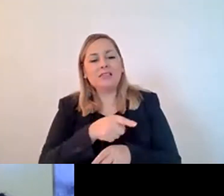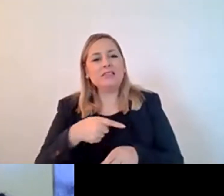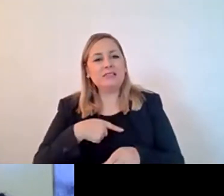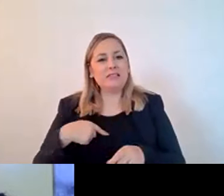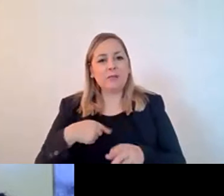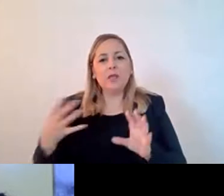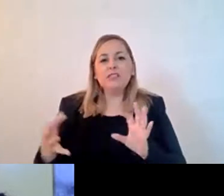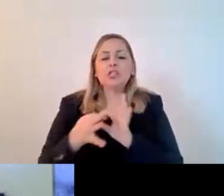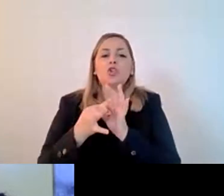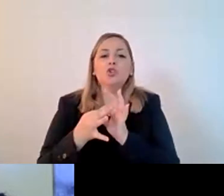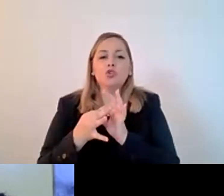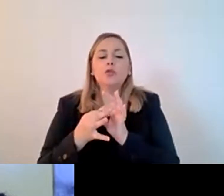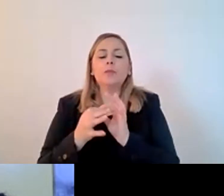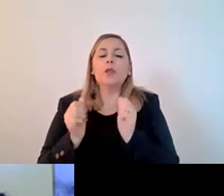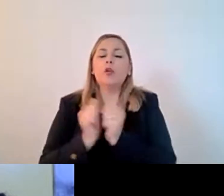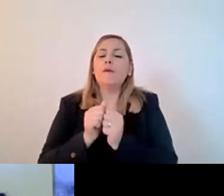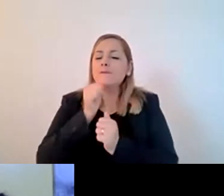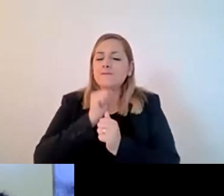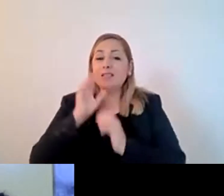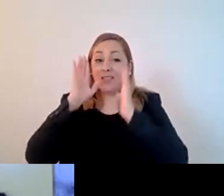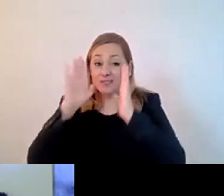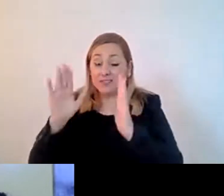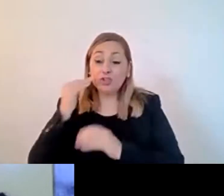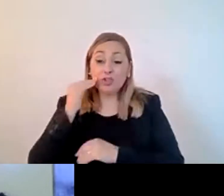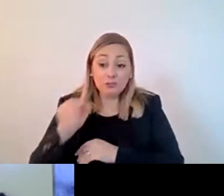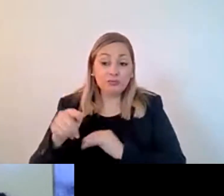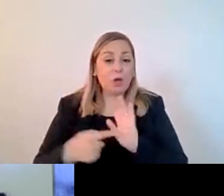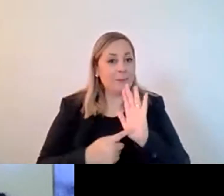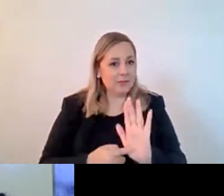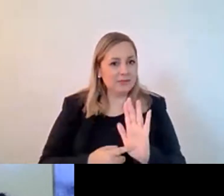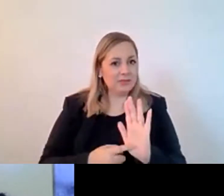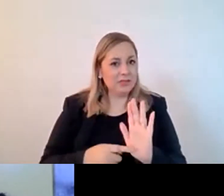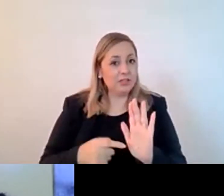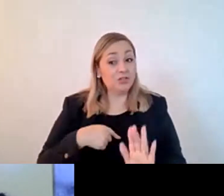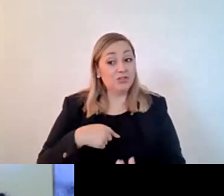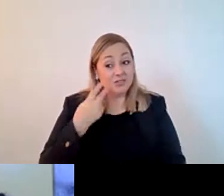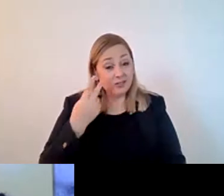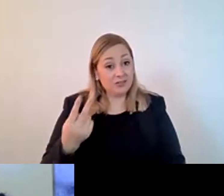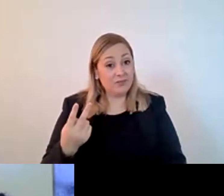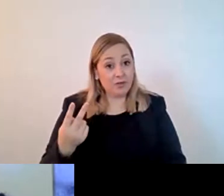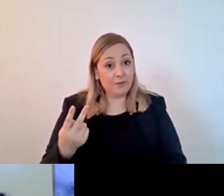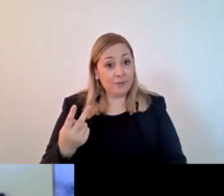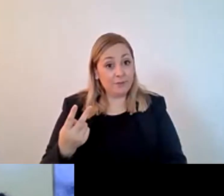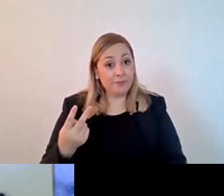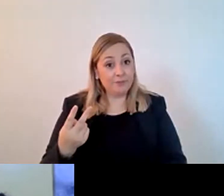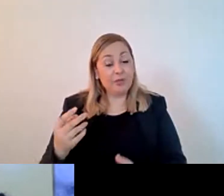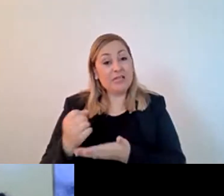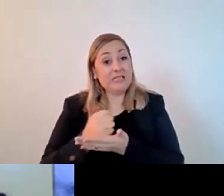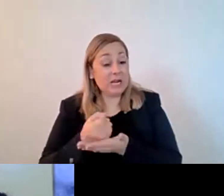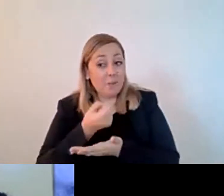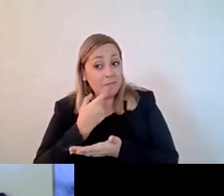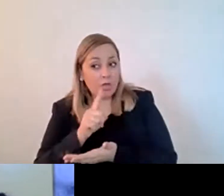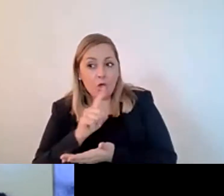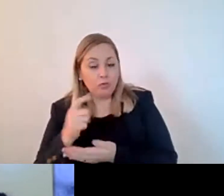déficit atencional que este chico presenta. Por lo que se ve, o el remedio no está